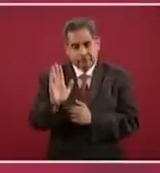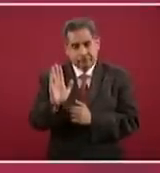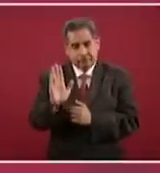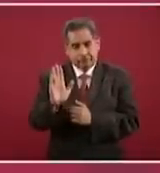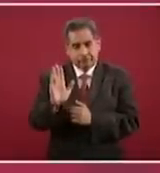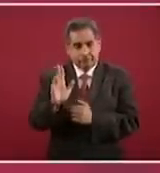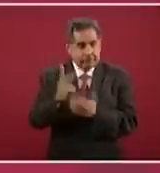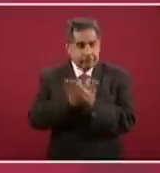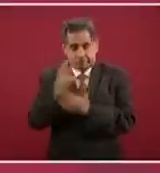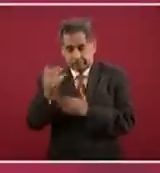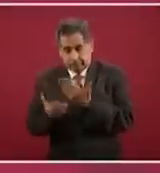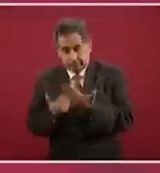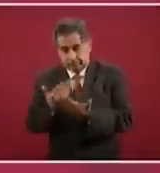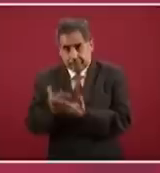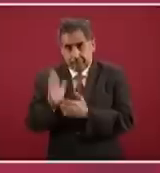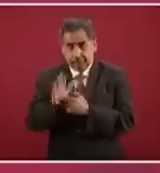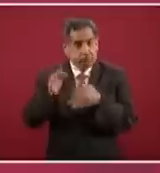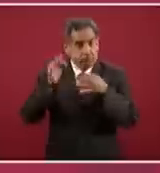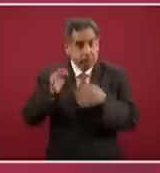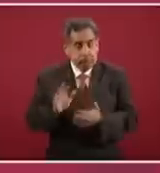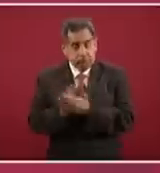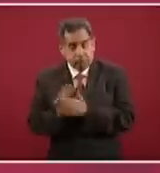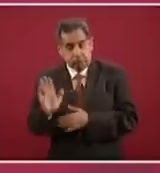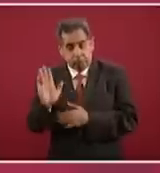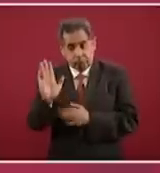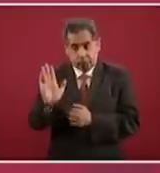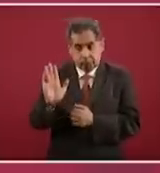el proyecto original